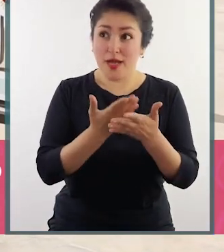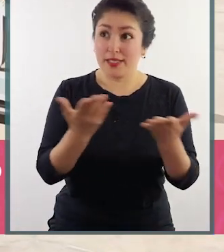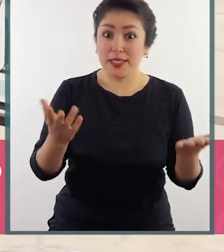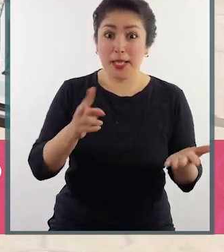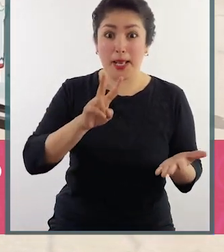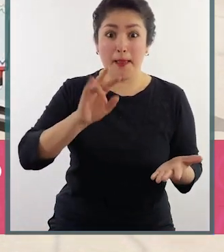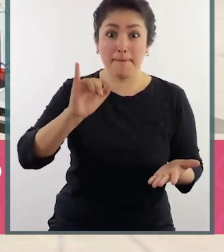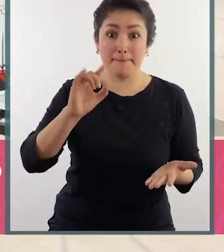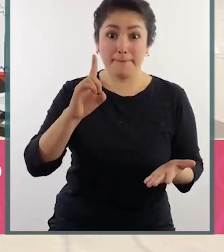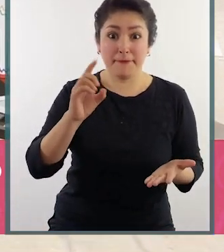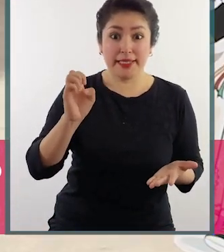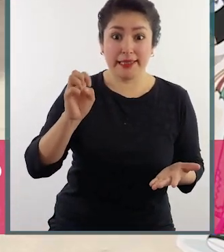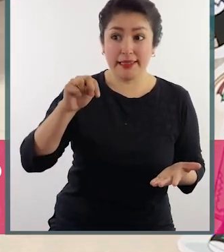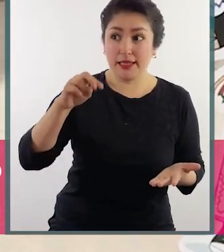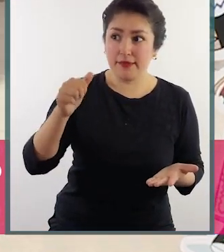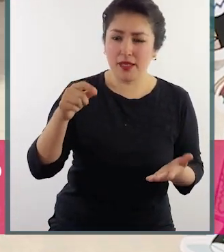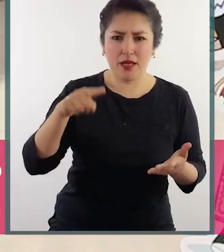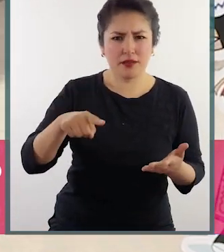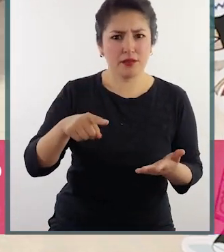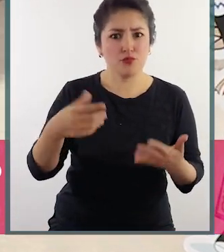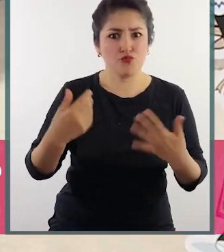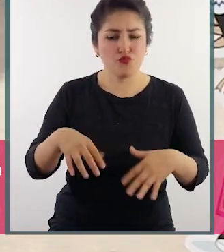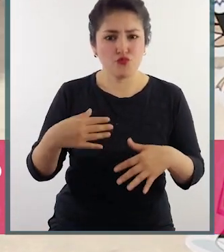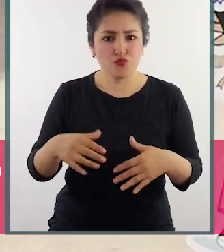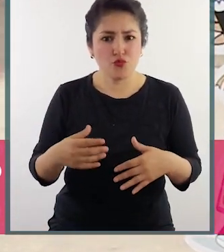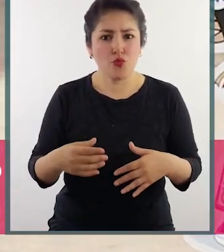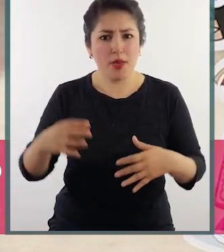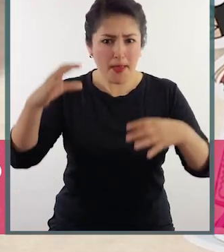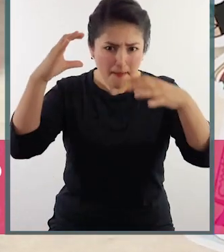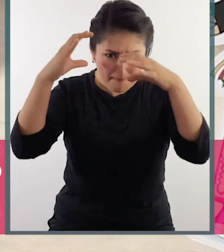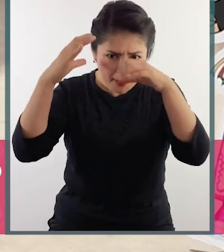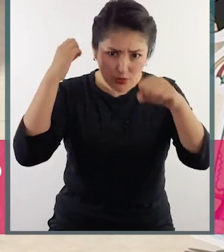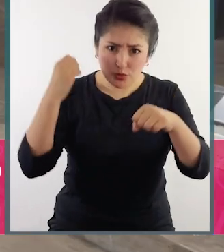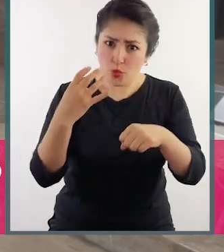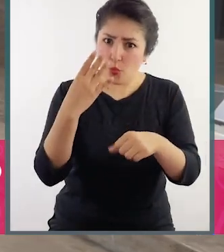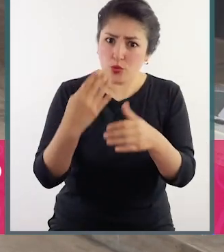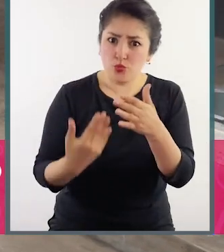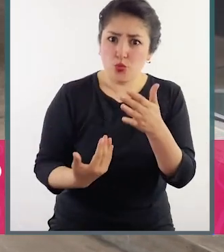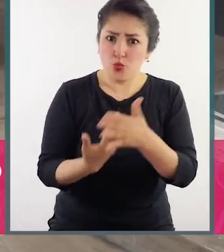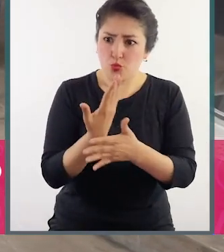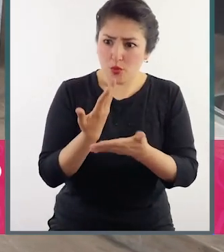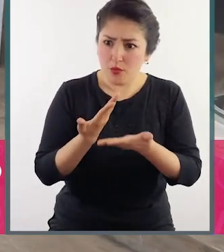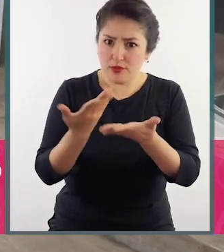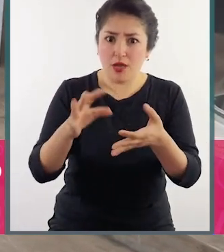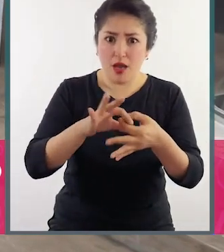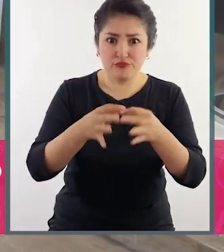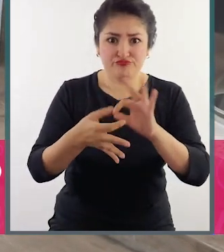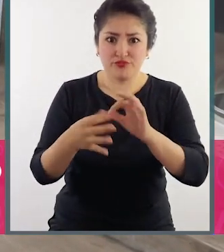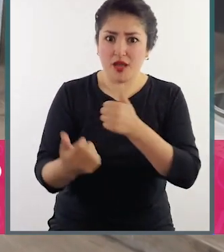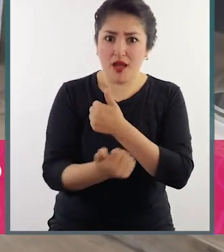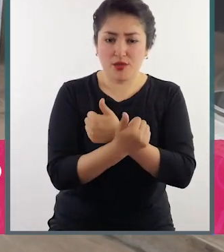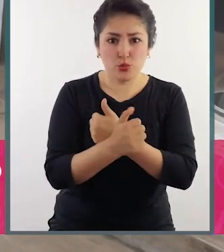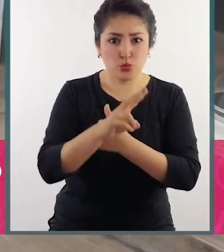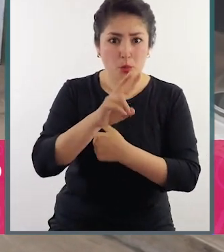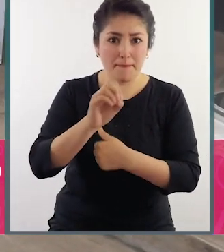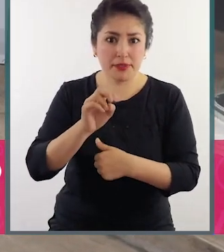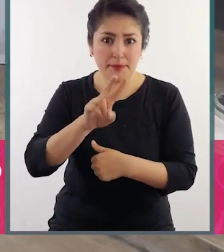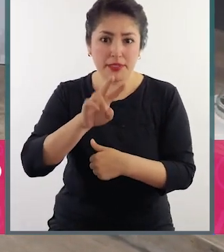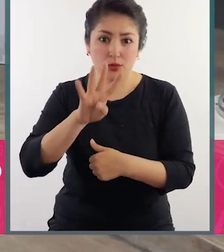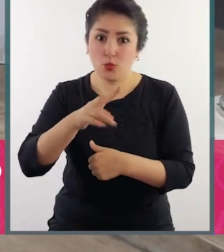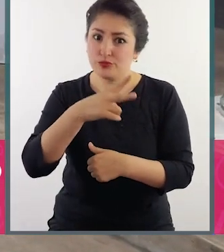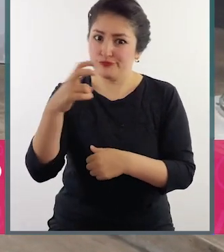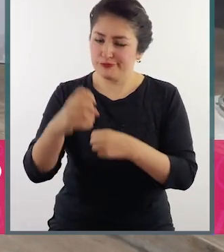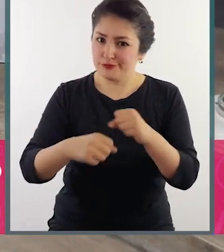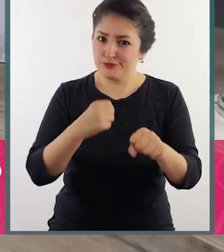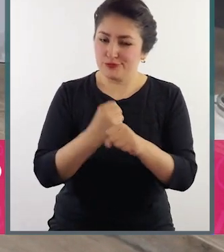Hemos llegado aquí ¿para qué? Para el nombramiento de 4 nuevos embajadores de los Juegos Bolivarianos Ayacucho